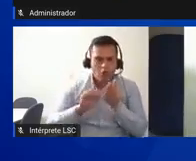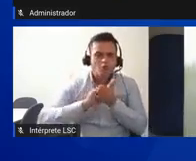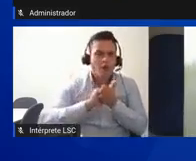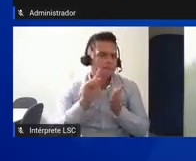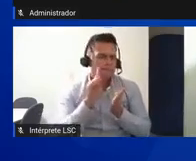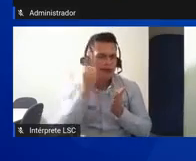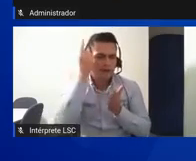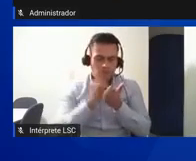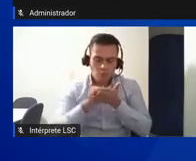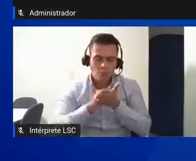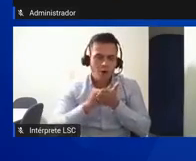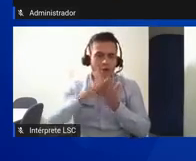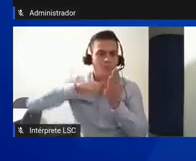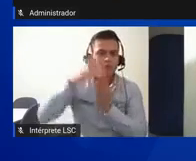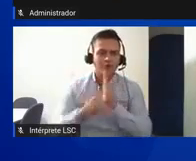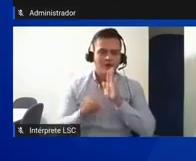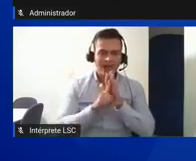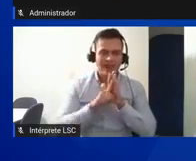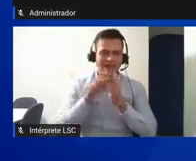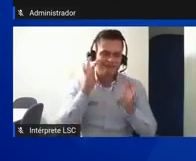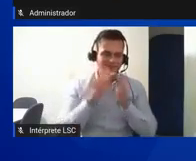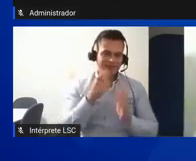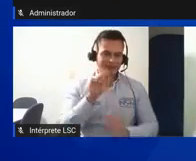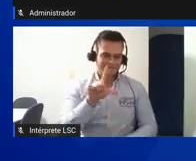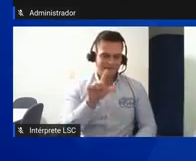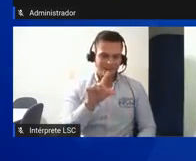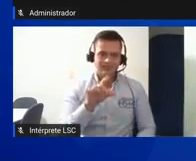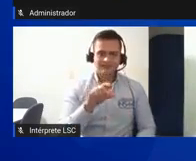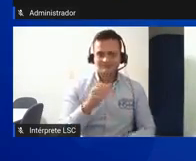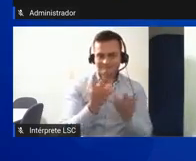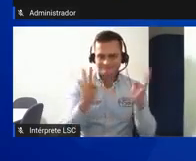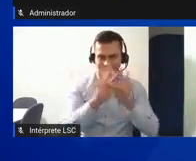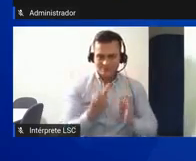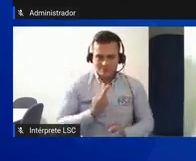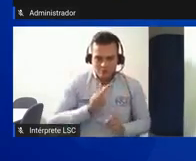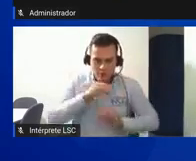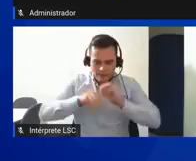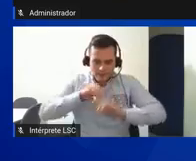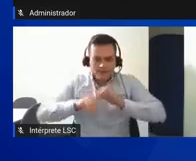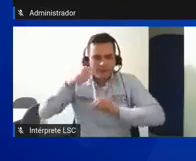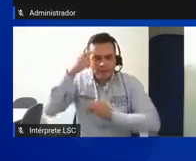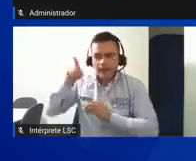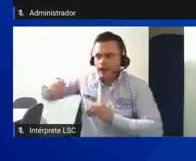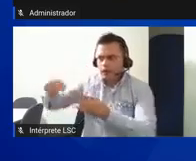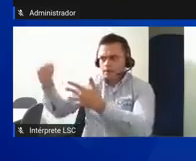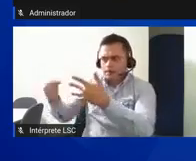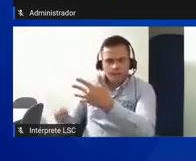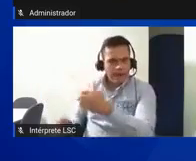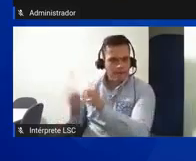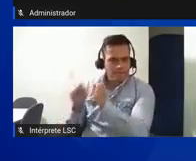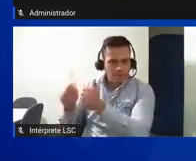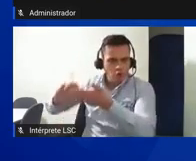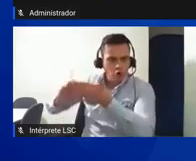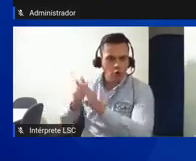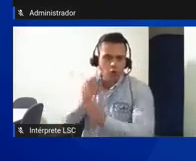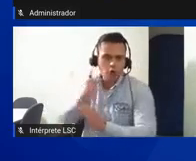que el senador Gabriel Velasco y yo trabajamos, esos intereses y